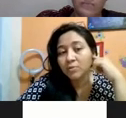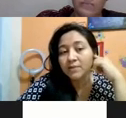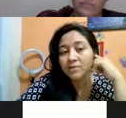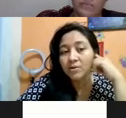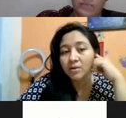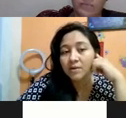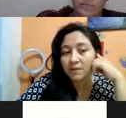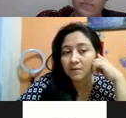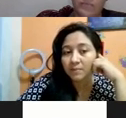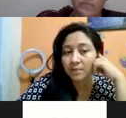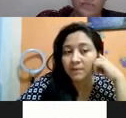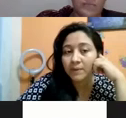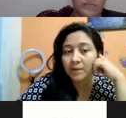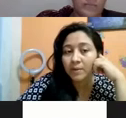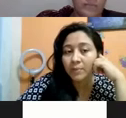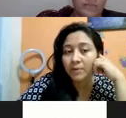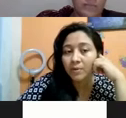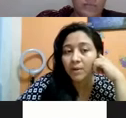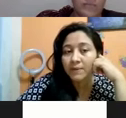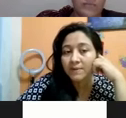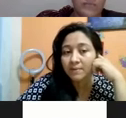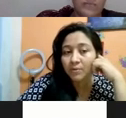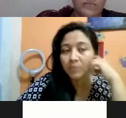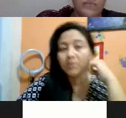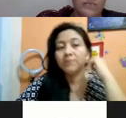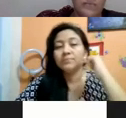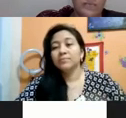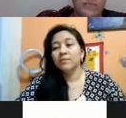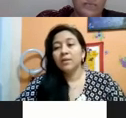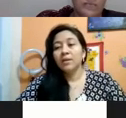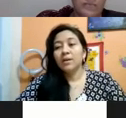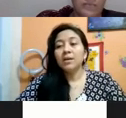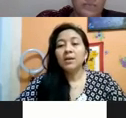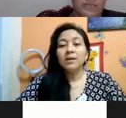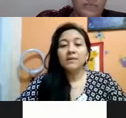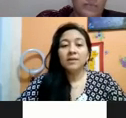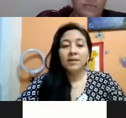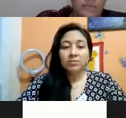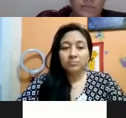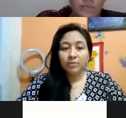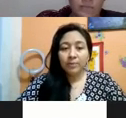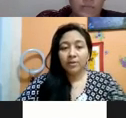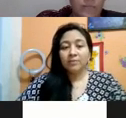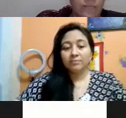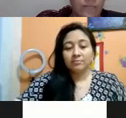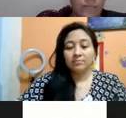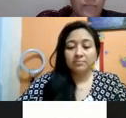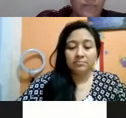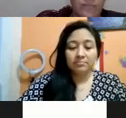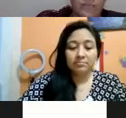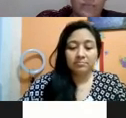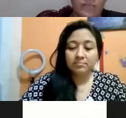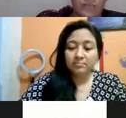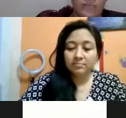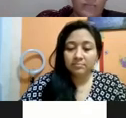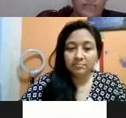sin numeración, etc. Por ejemplo, esta vez yo lo voy a poner con ABC en mayúsculas. Y en este caso voy a poner